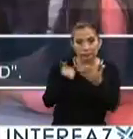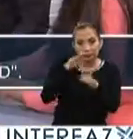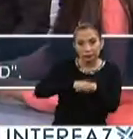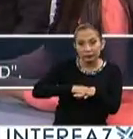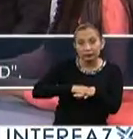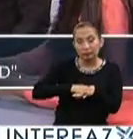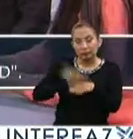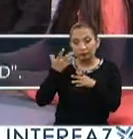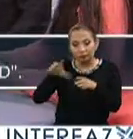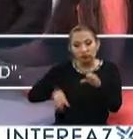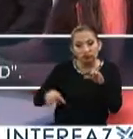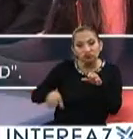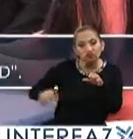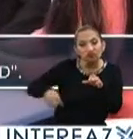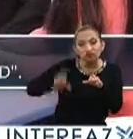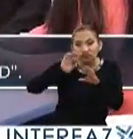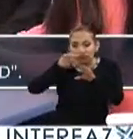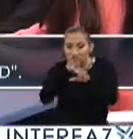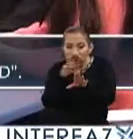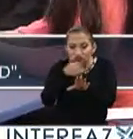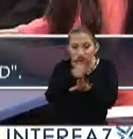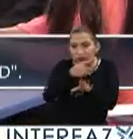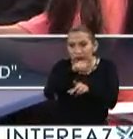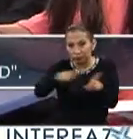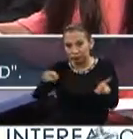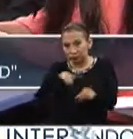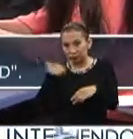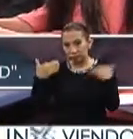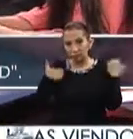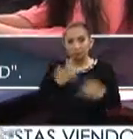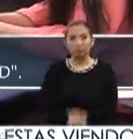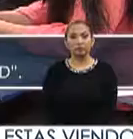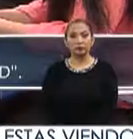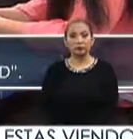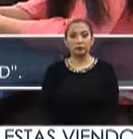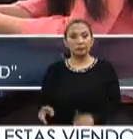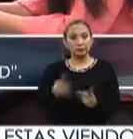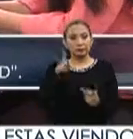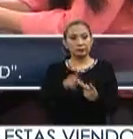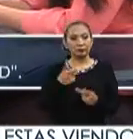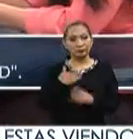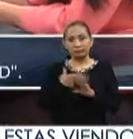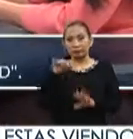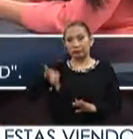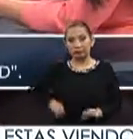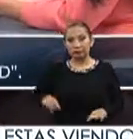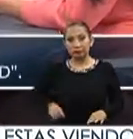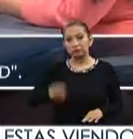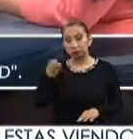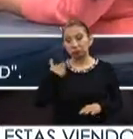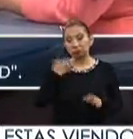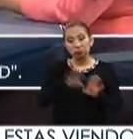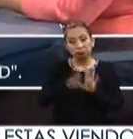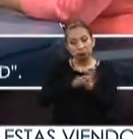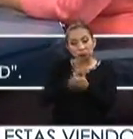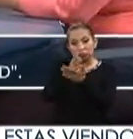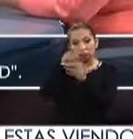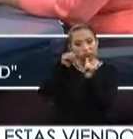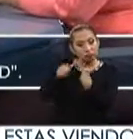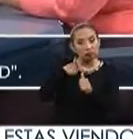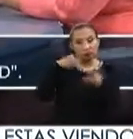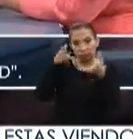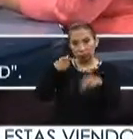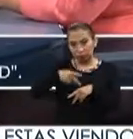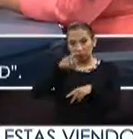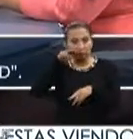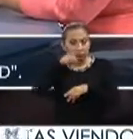una navegación distinta y divertida. Perfecto. Pues es muy, muy interesante la forma de abordar estos temas. Sin